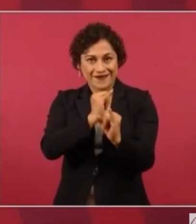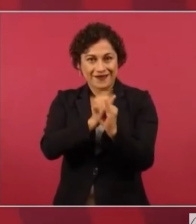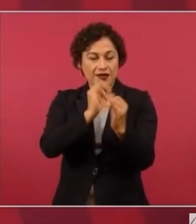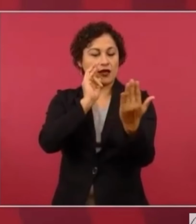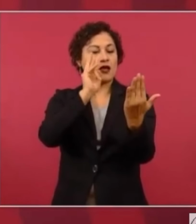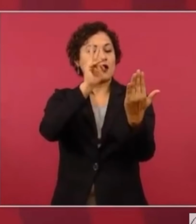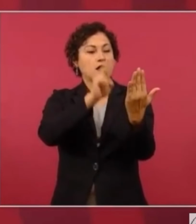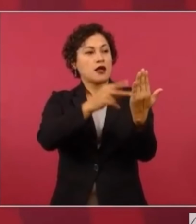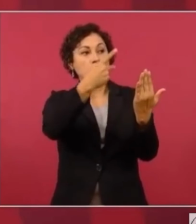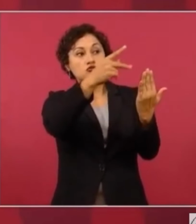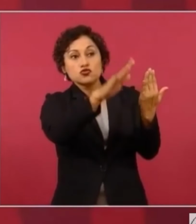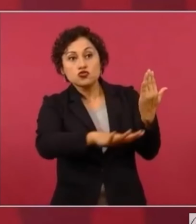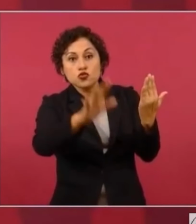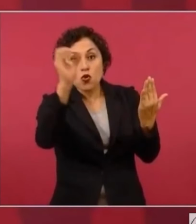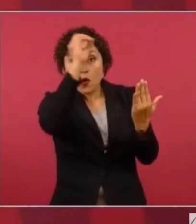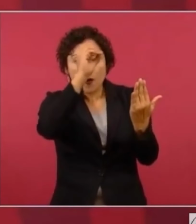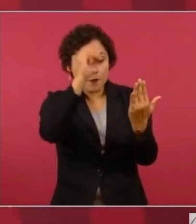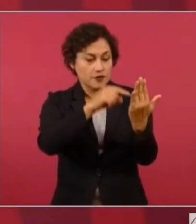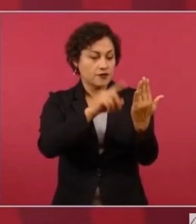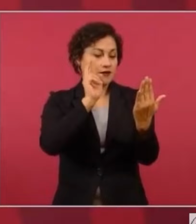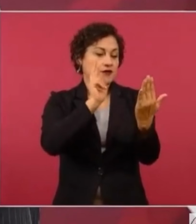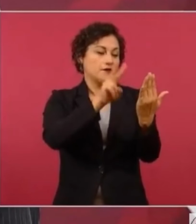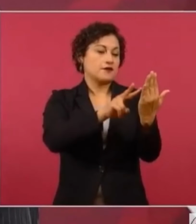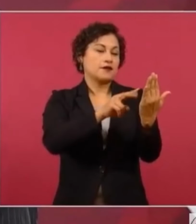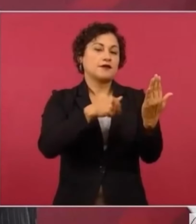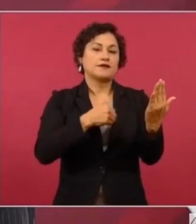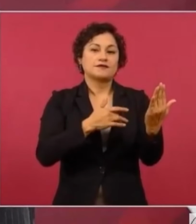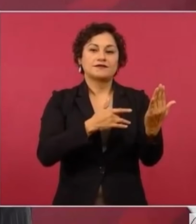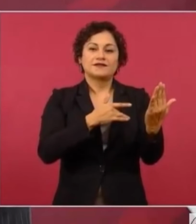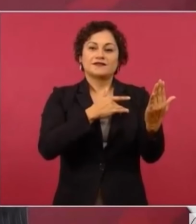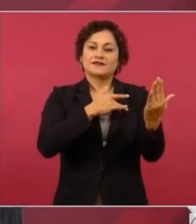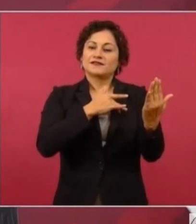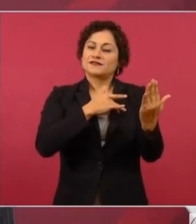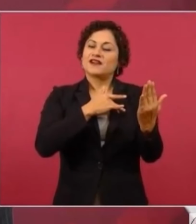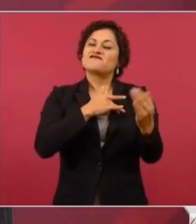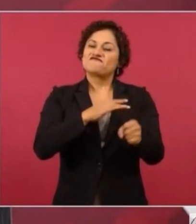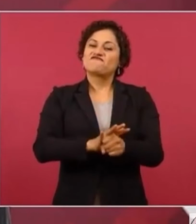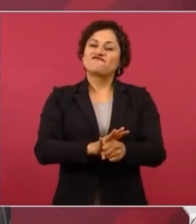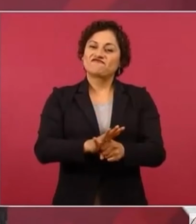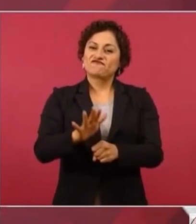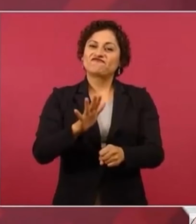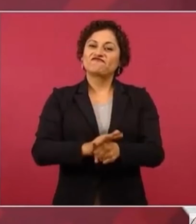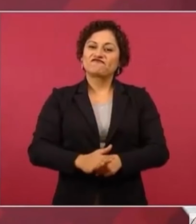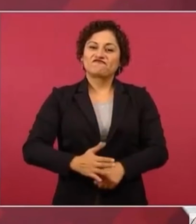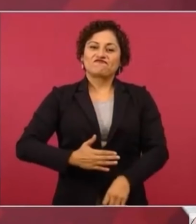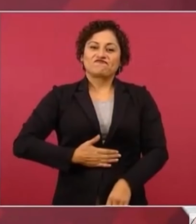me siento muy satisfecho. O el día de la marcha,